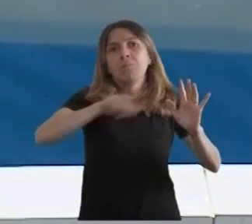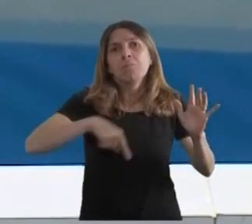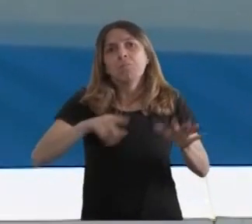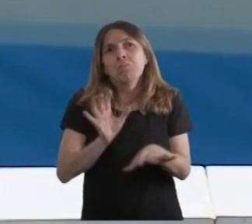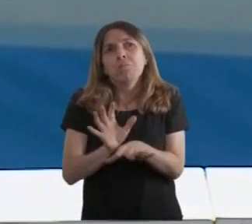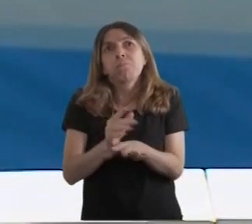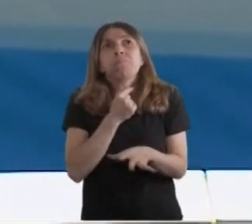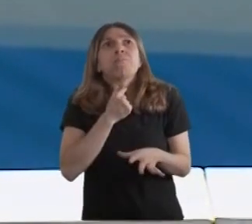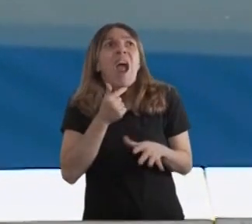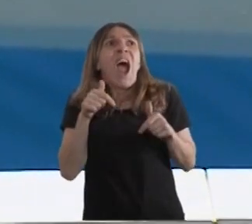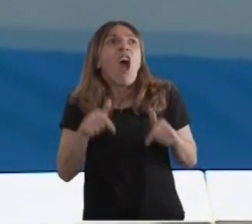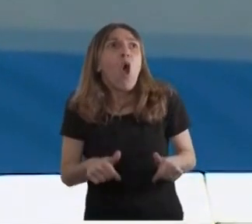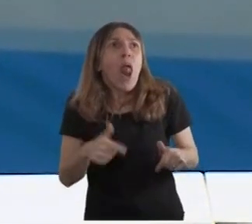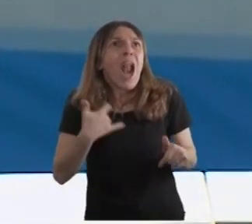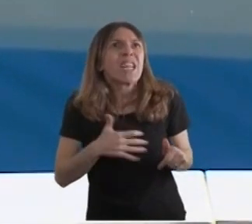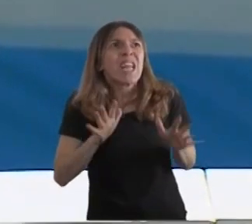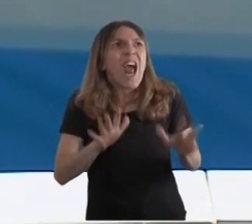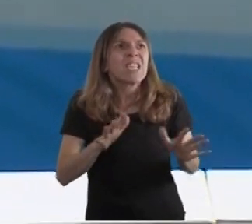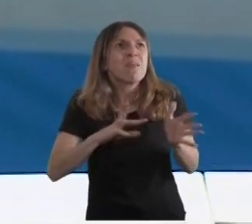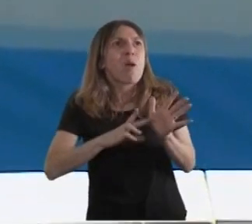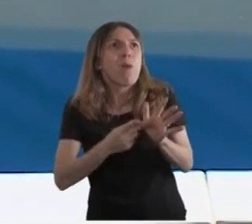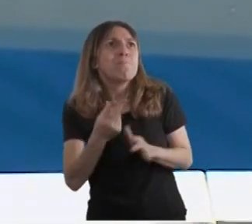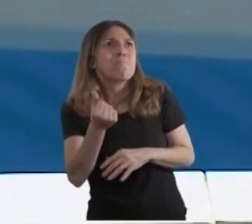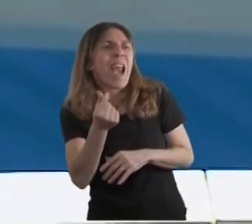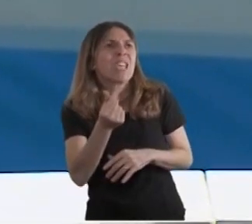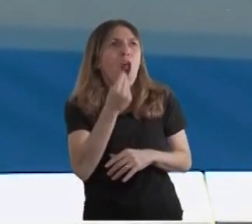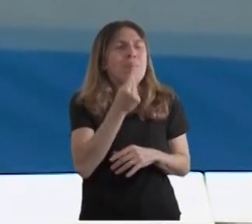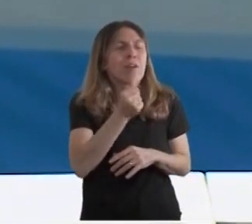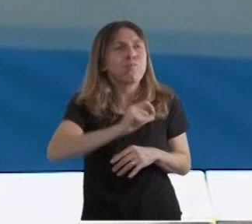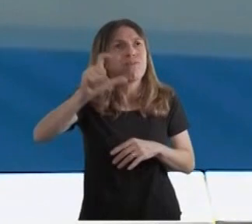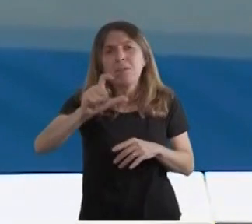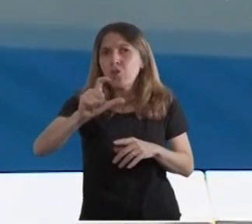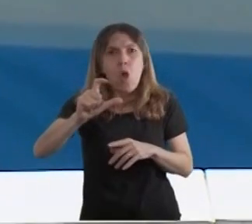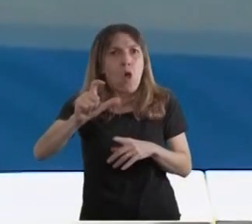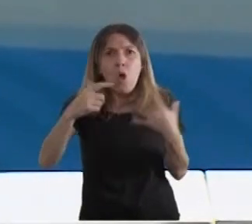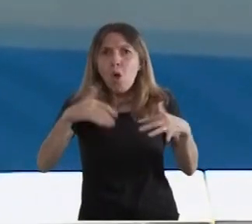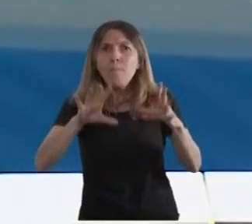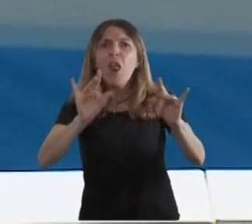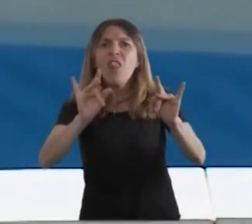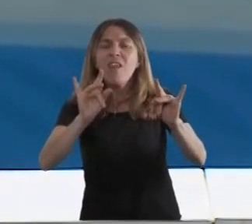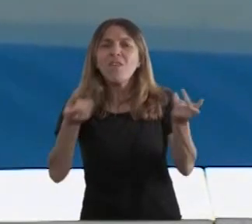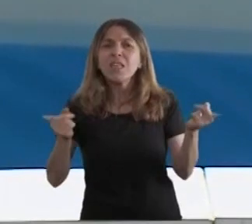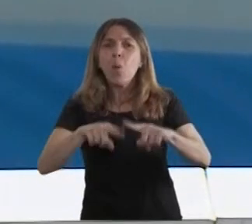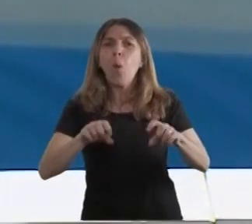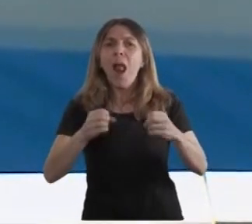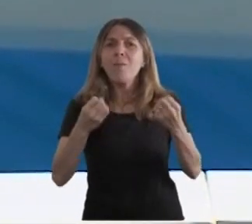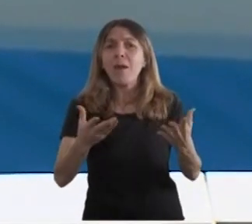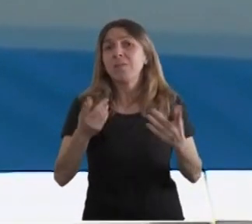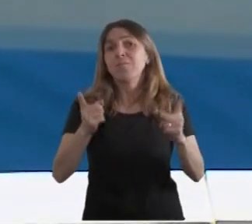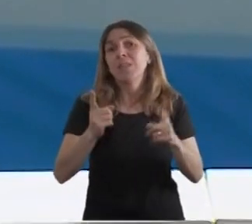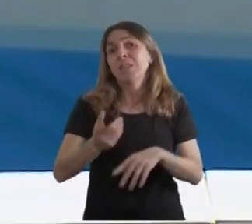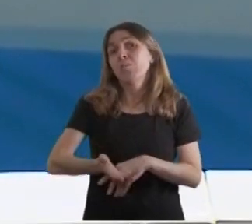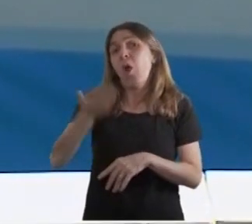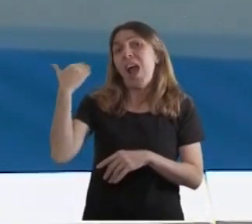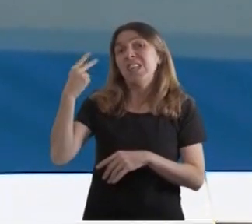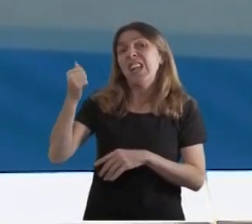nos pasará ahora porque nos cuesta mucho recuperarnos de aquella inflación que nos dejó sin guerras